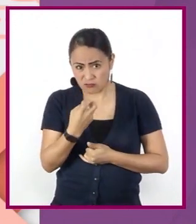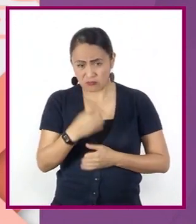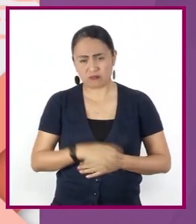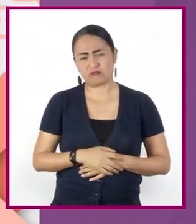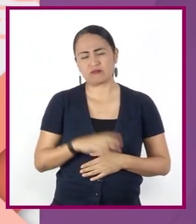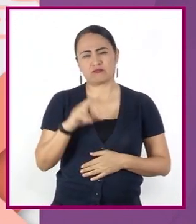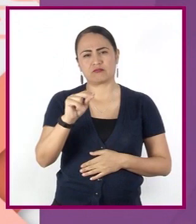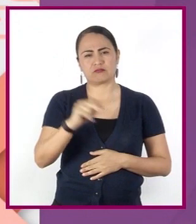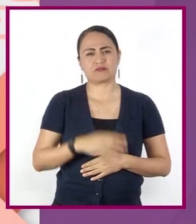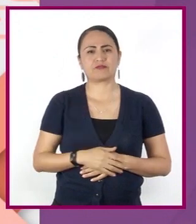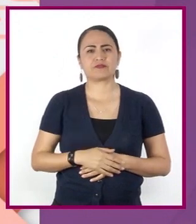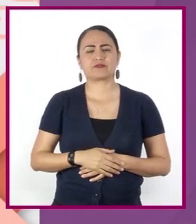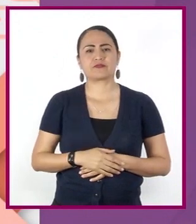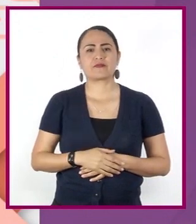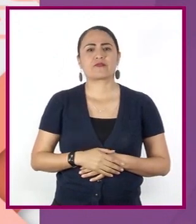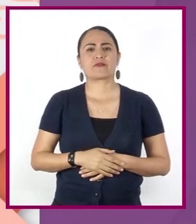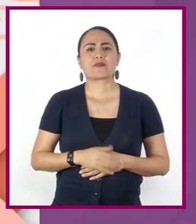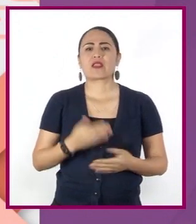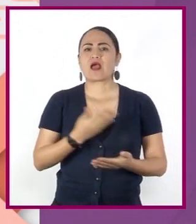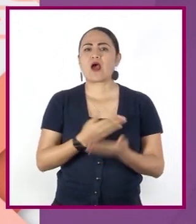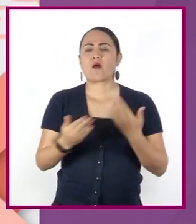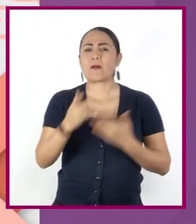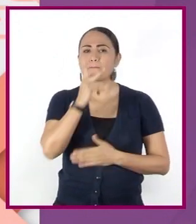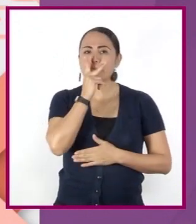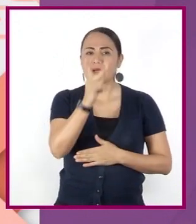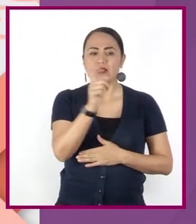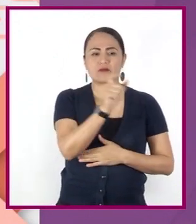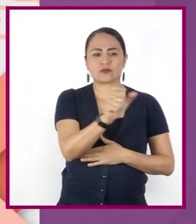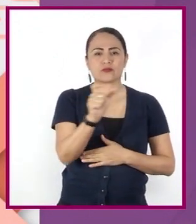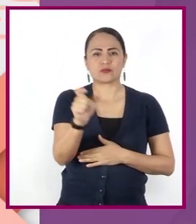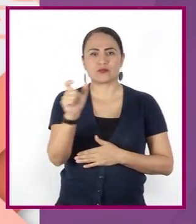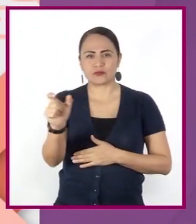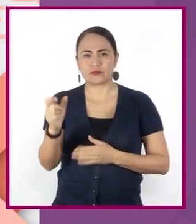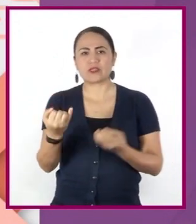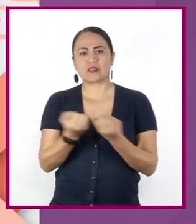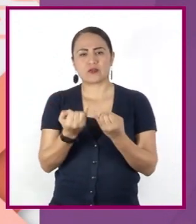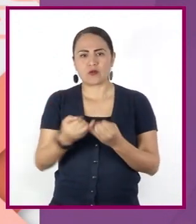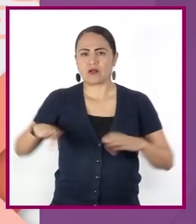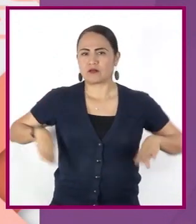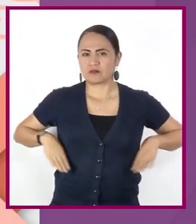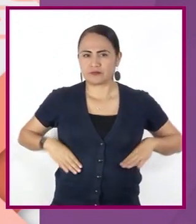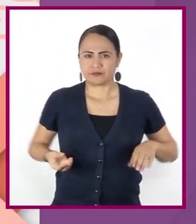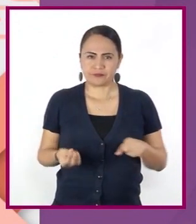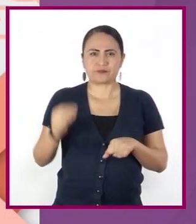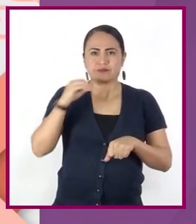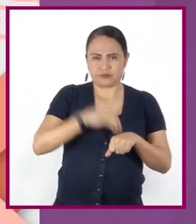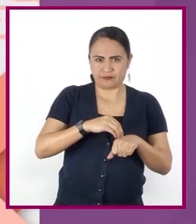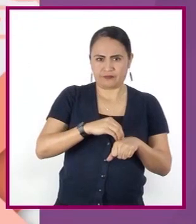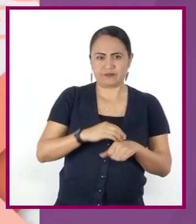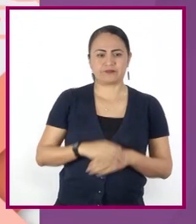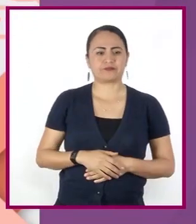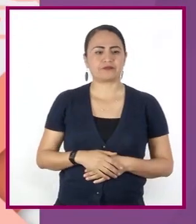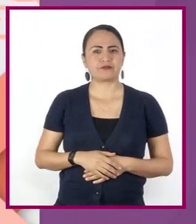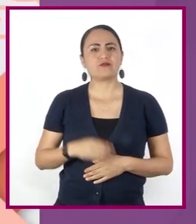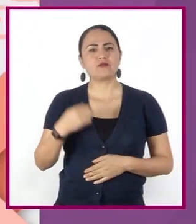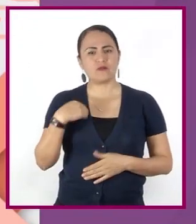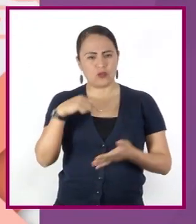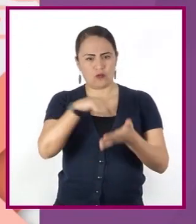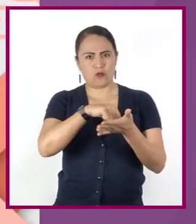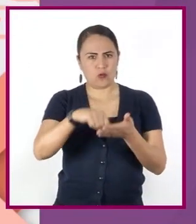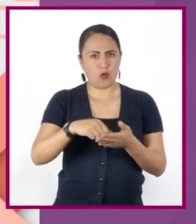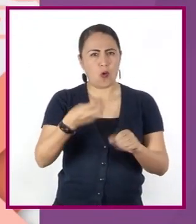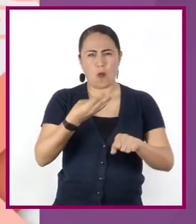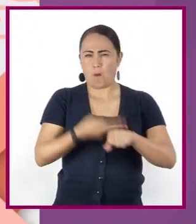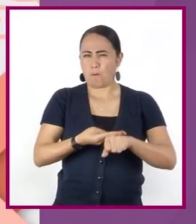¿nos puedes resaltar las frases adjetivas y los adjetivos? Por supuesto, maestra. Resaltaré muy